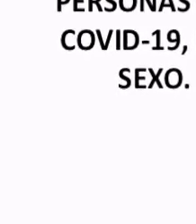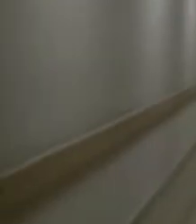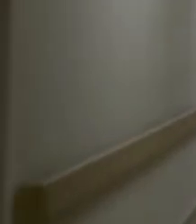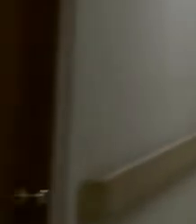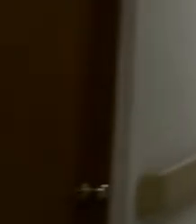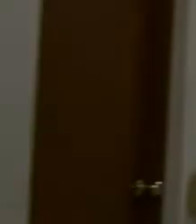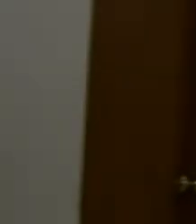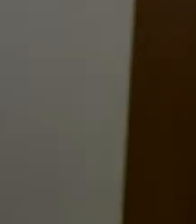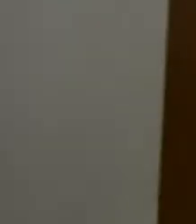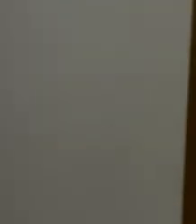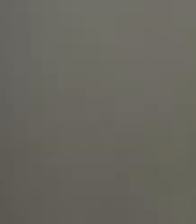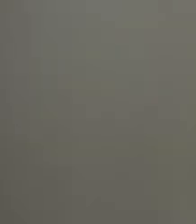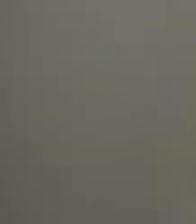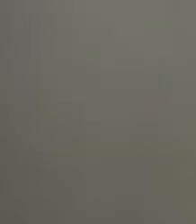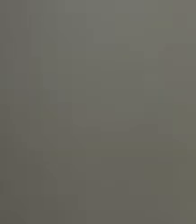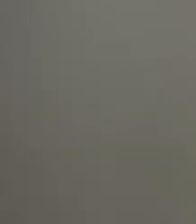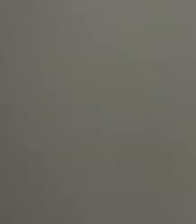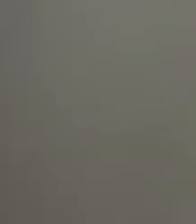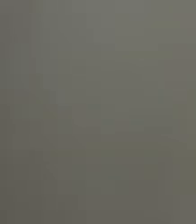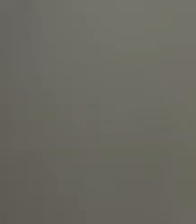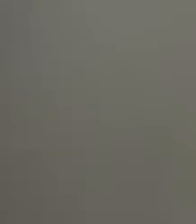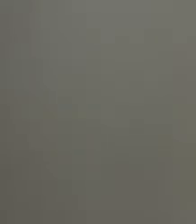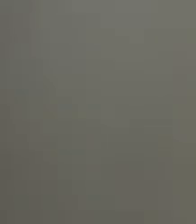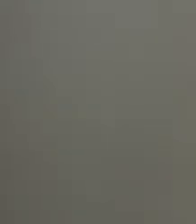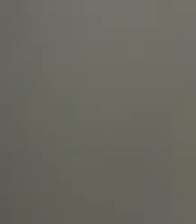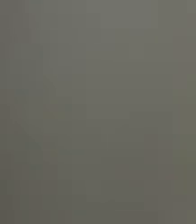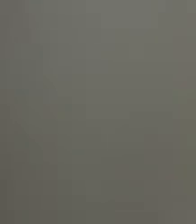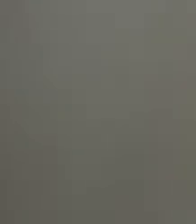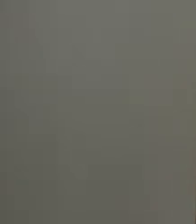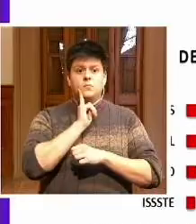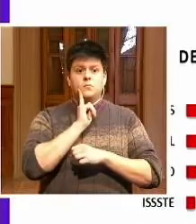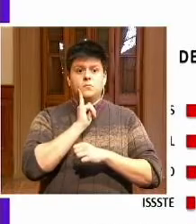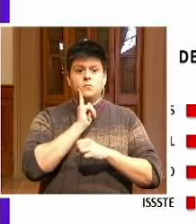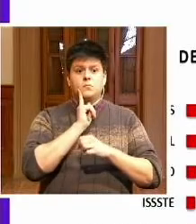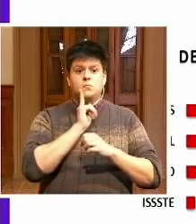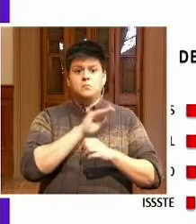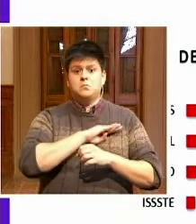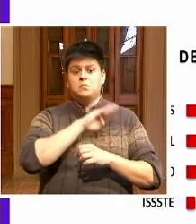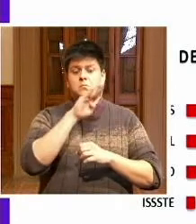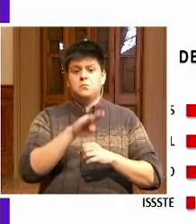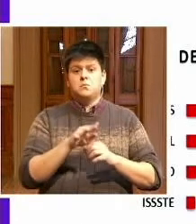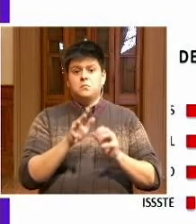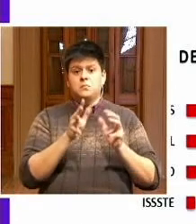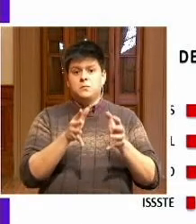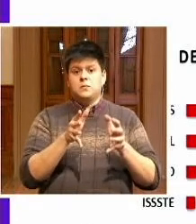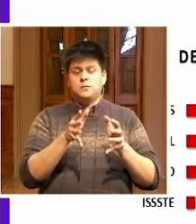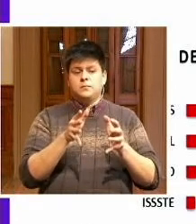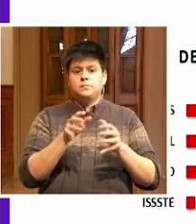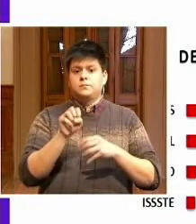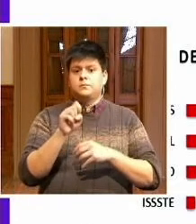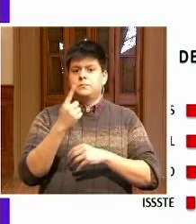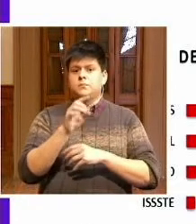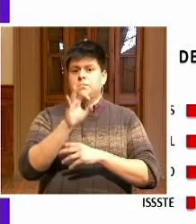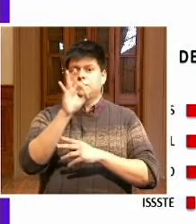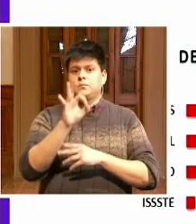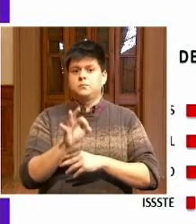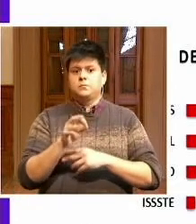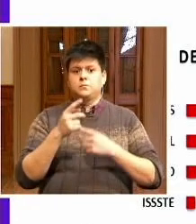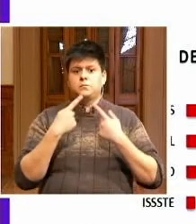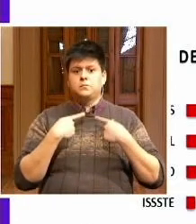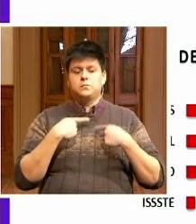mujeres, los fallecimientos son en mayor proporción en el sexo masculino. El 61% de los pacientes